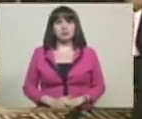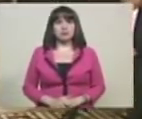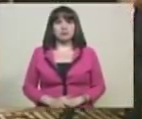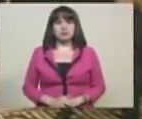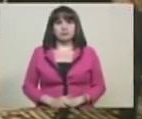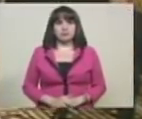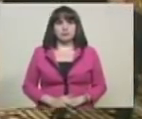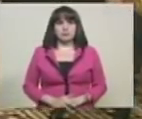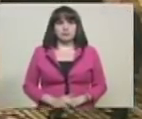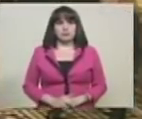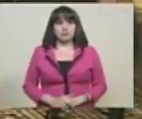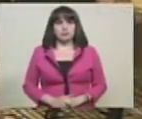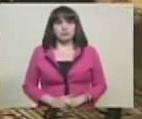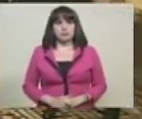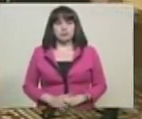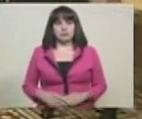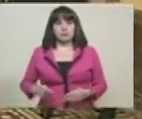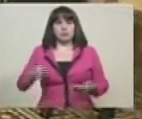anclado,